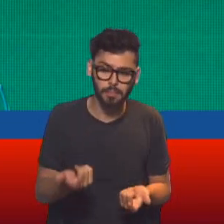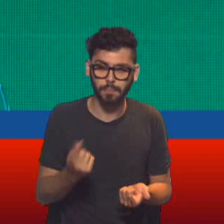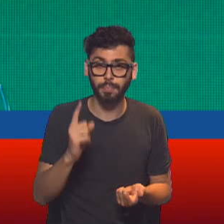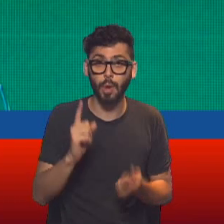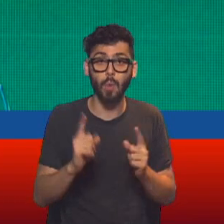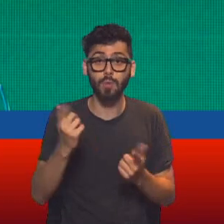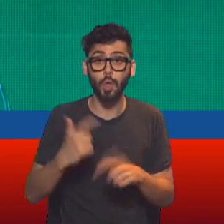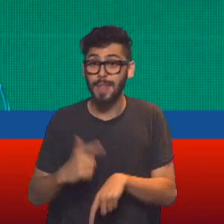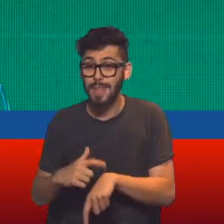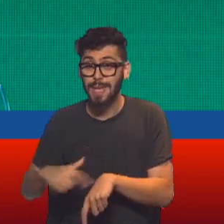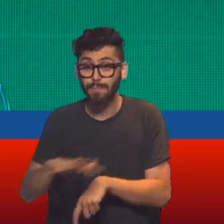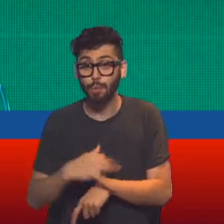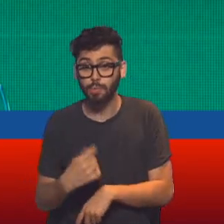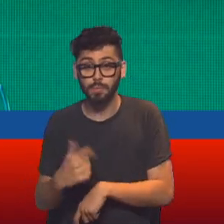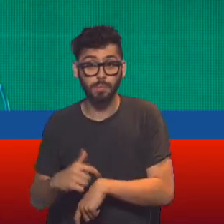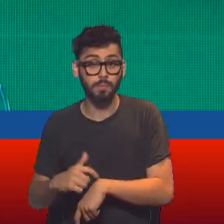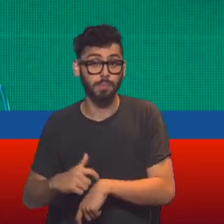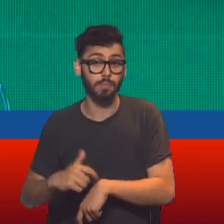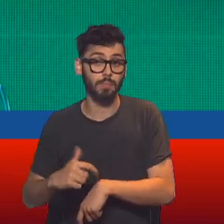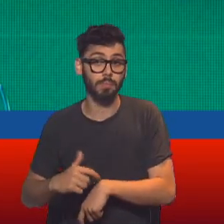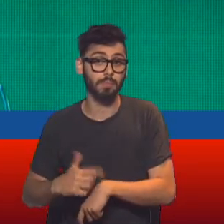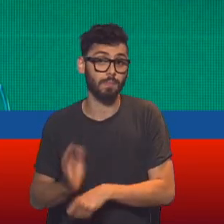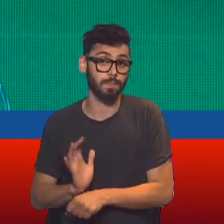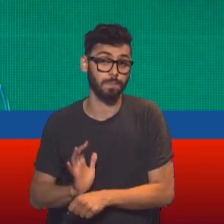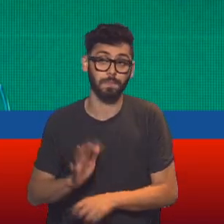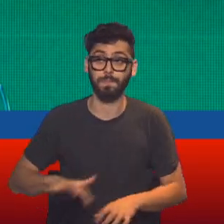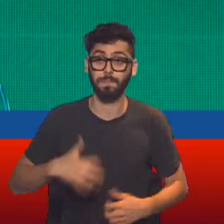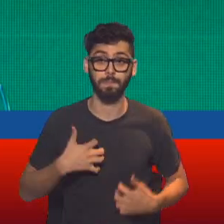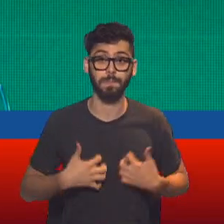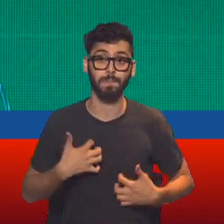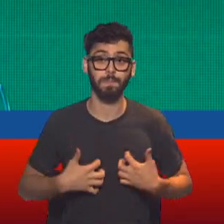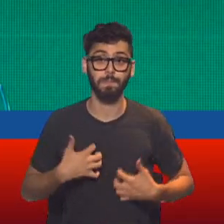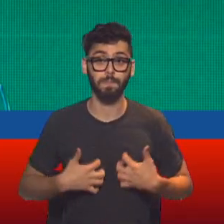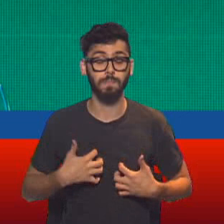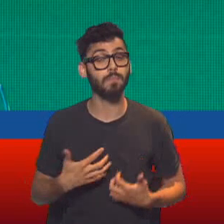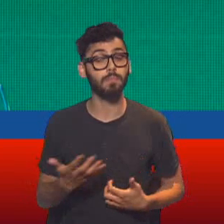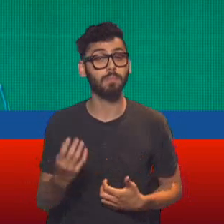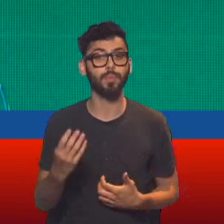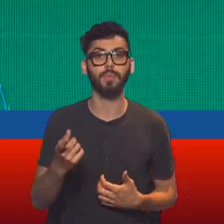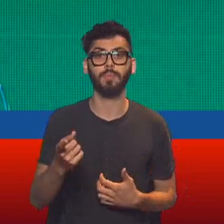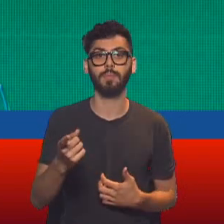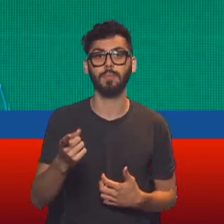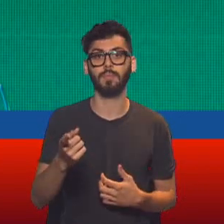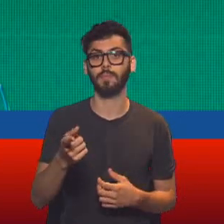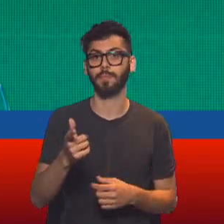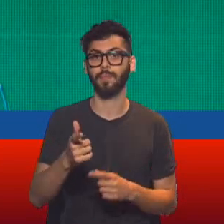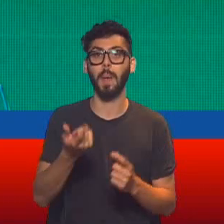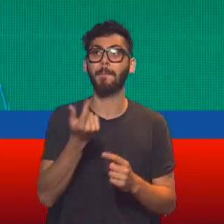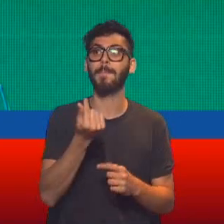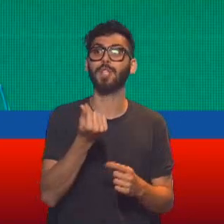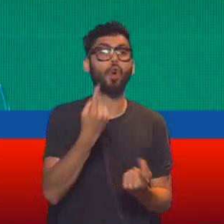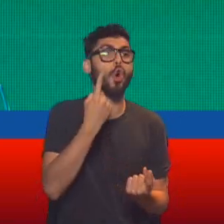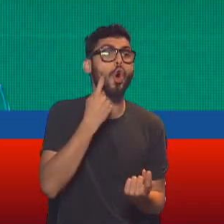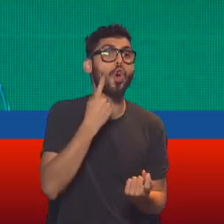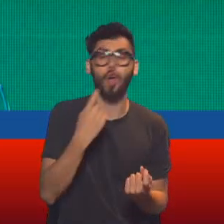tienen más tiempo y esto empieza a desesperar un poco, ¿no? A generar un poco de desesperación, porque no se ve un cambio de estrategia con respecto al control de precios. Se las